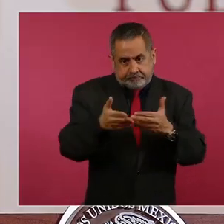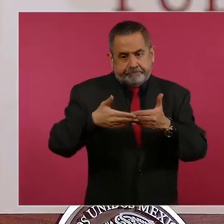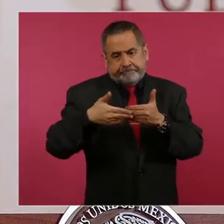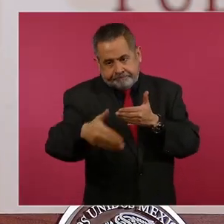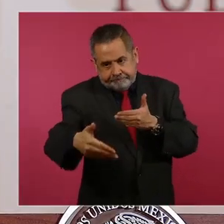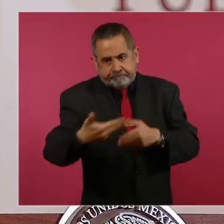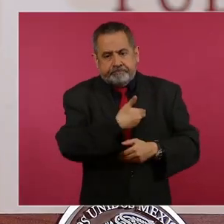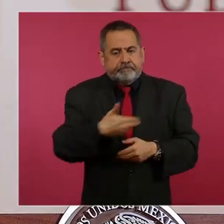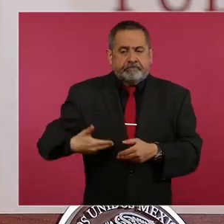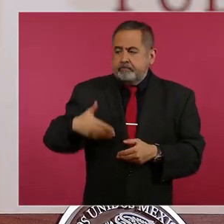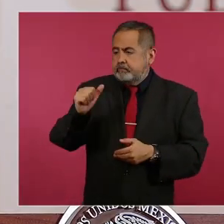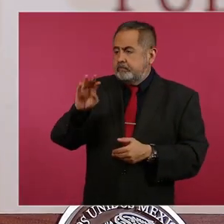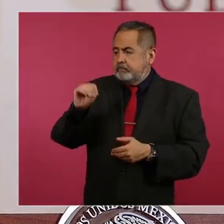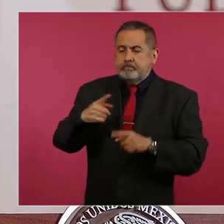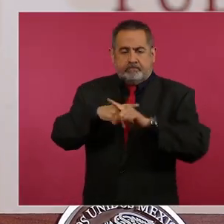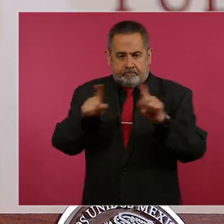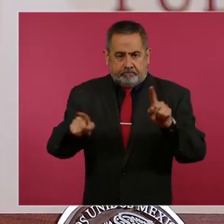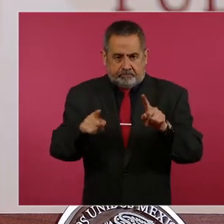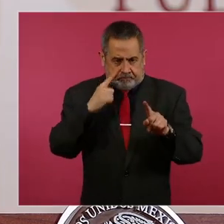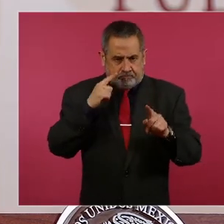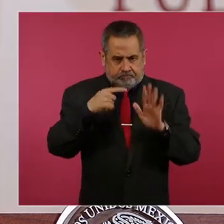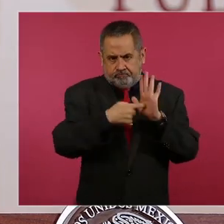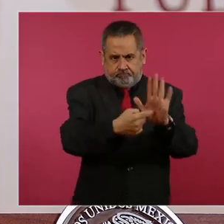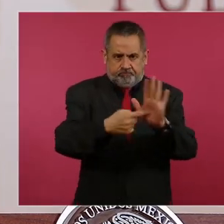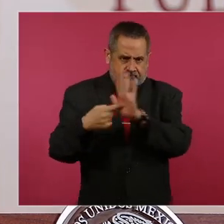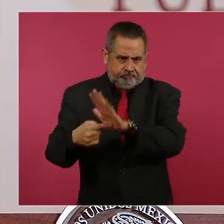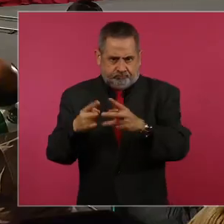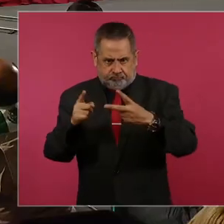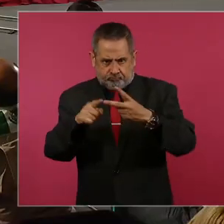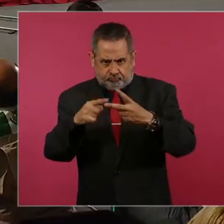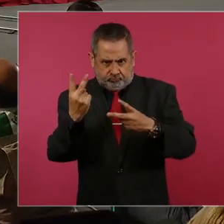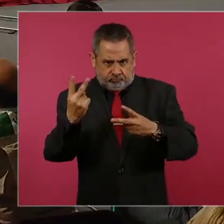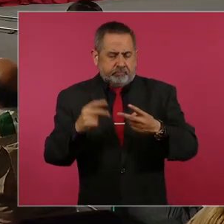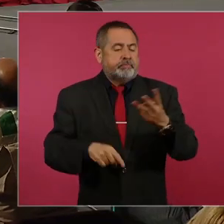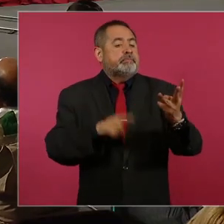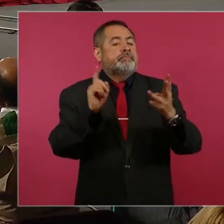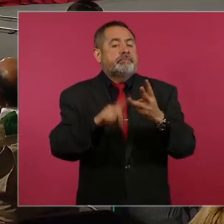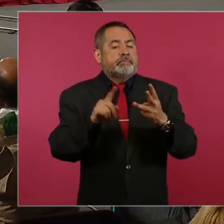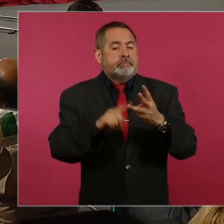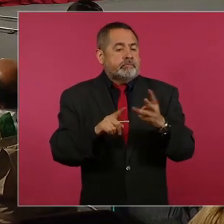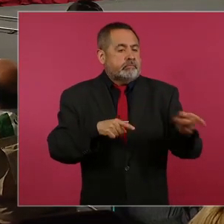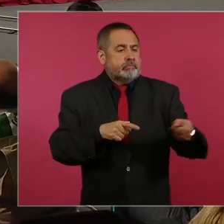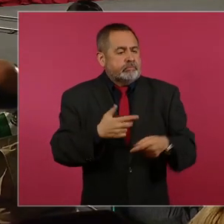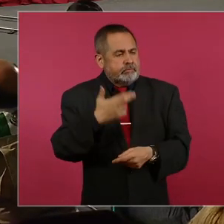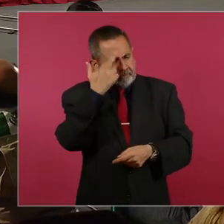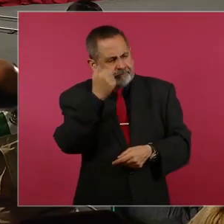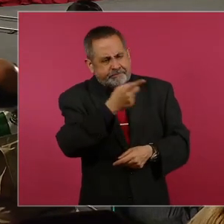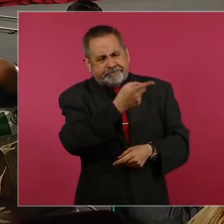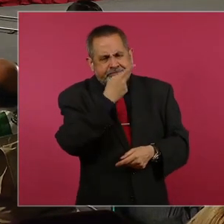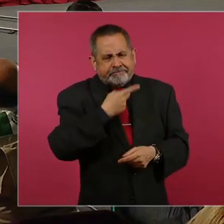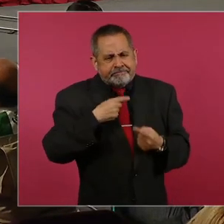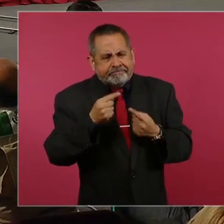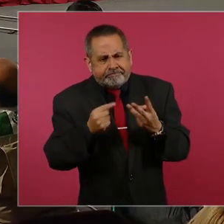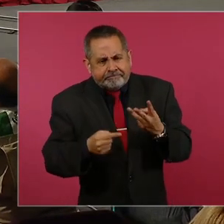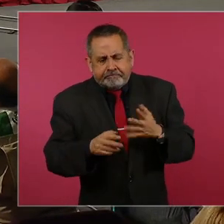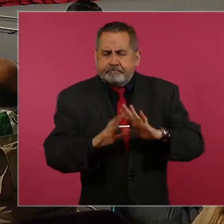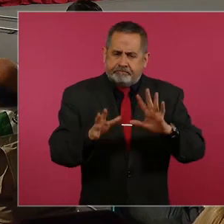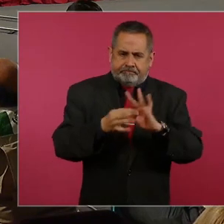administración del señor presidente Andrés Manuel López Obrador. Por último, los argumentos de defensa. La siguiente, por favor.